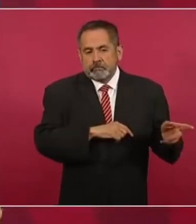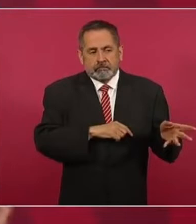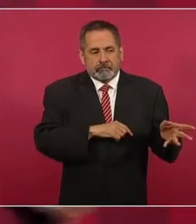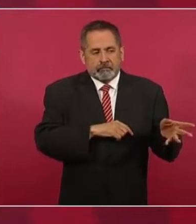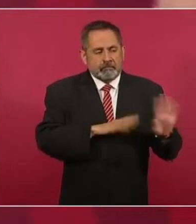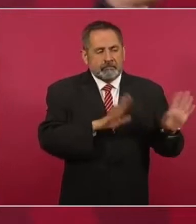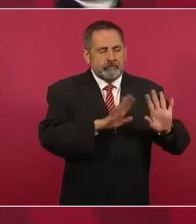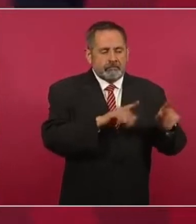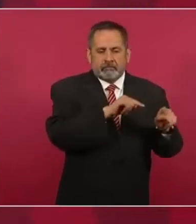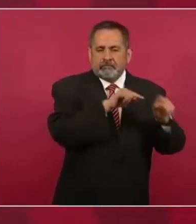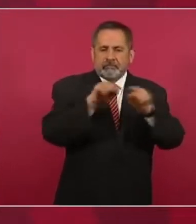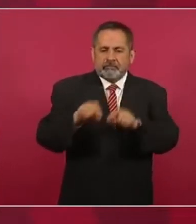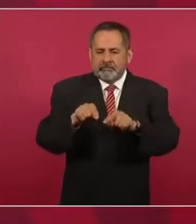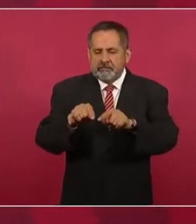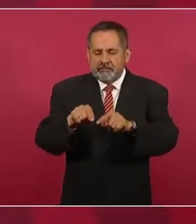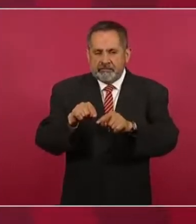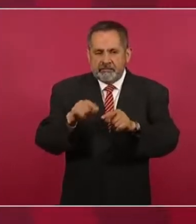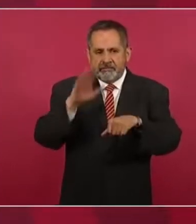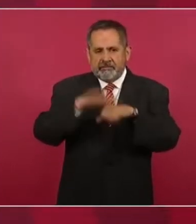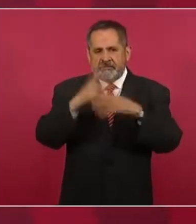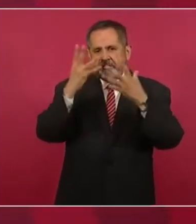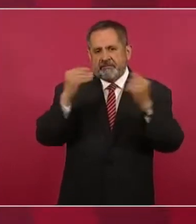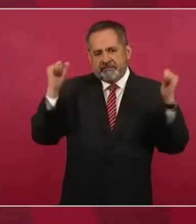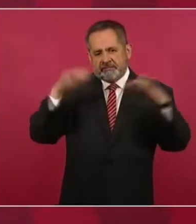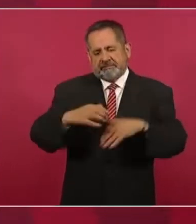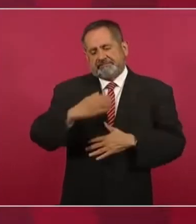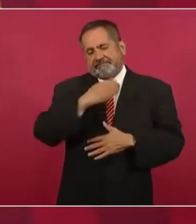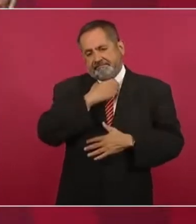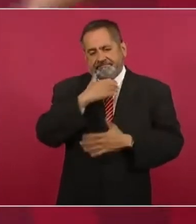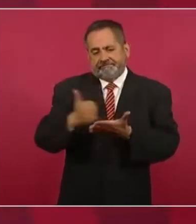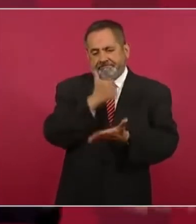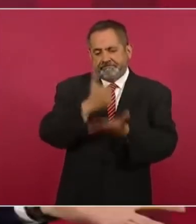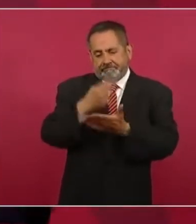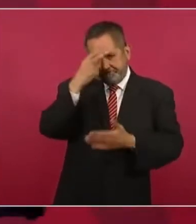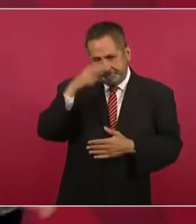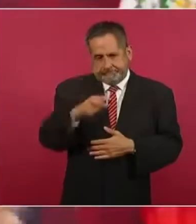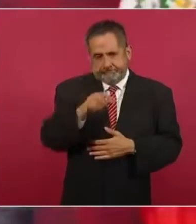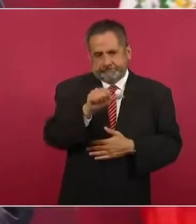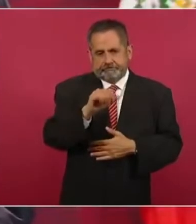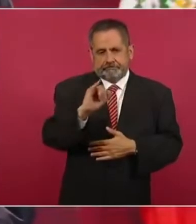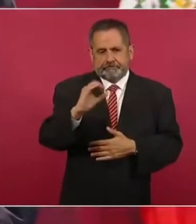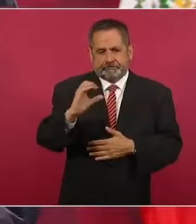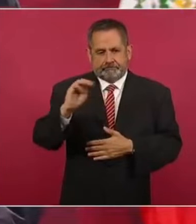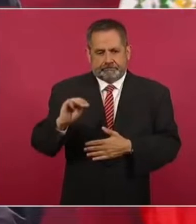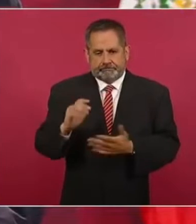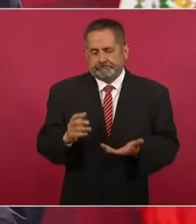de Toluca y saturan el aeropuerto de la Ciudad de